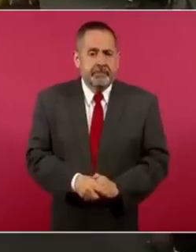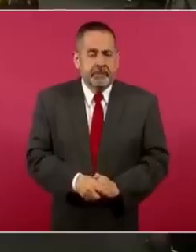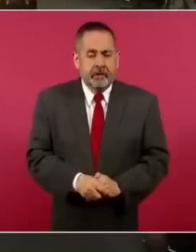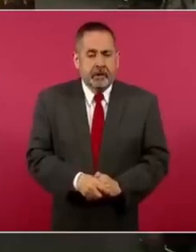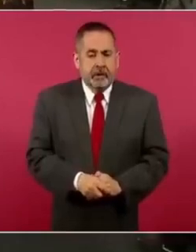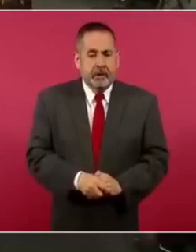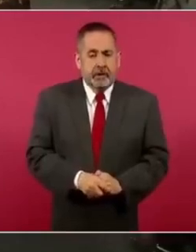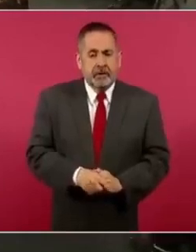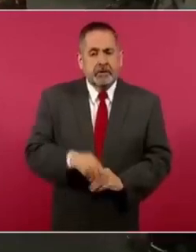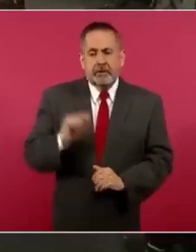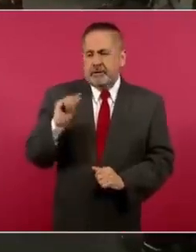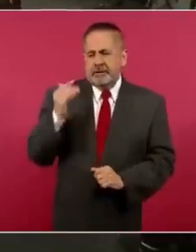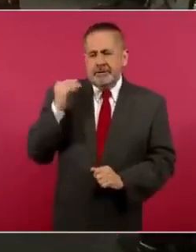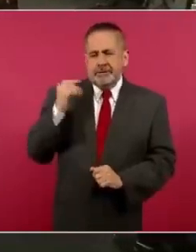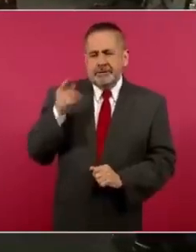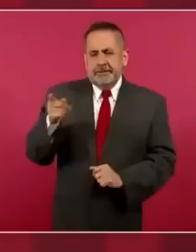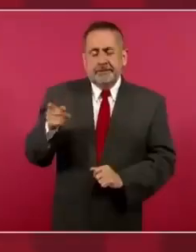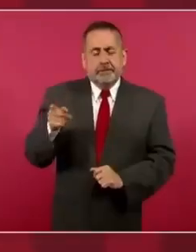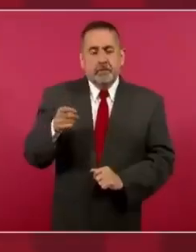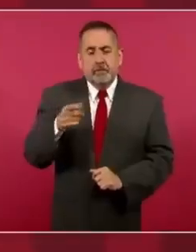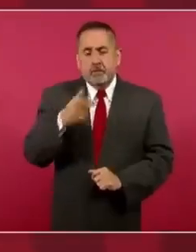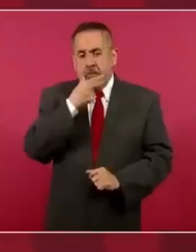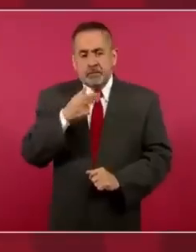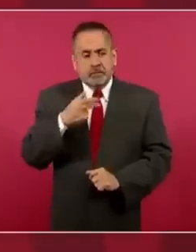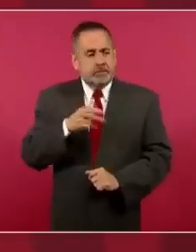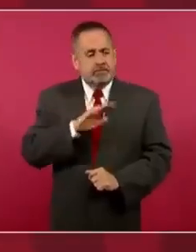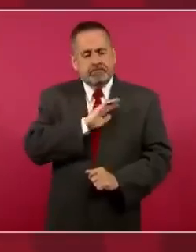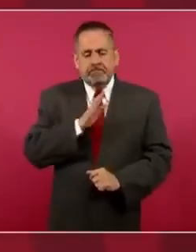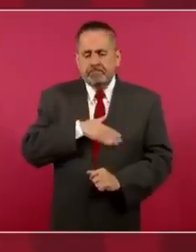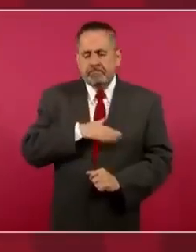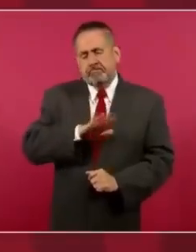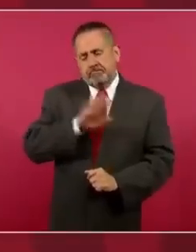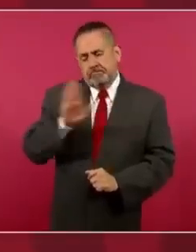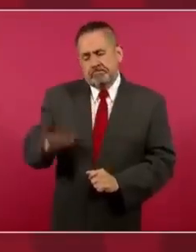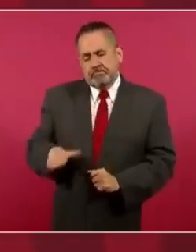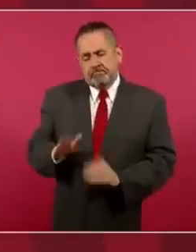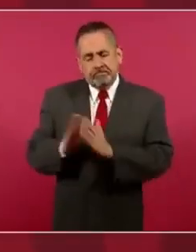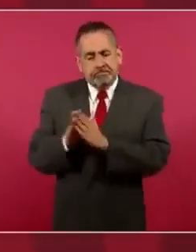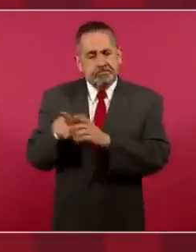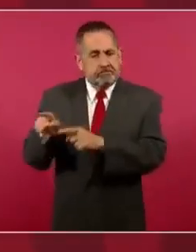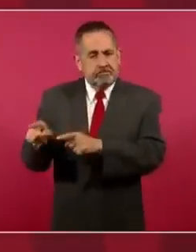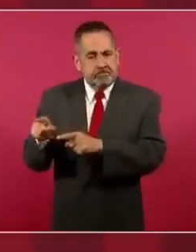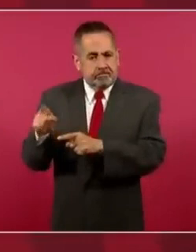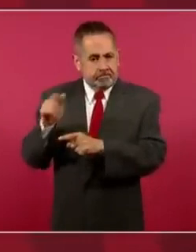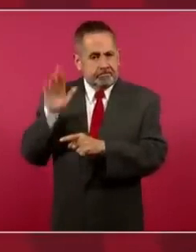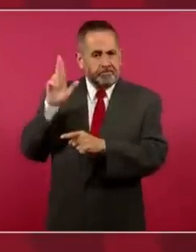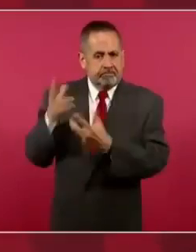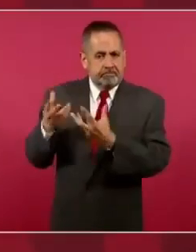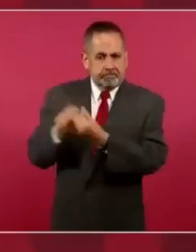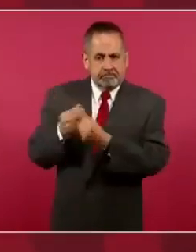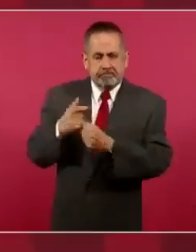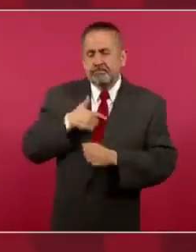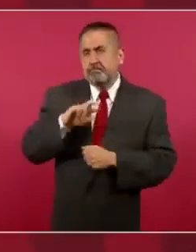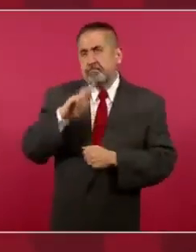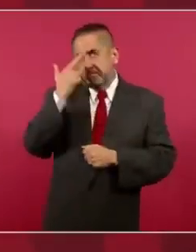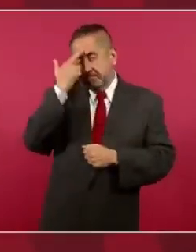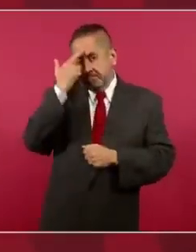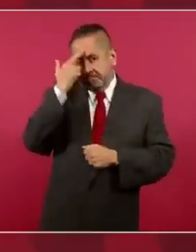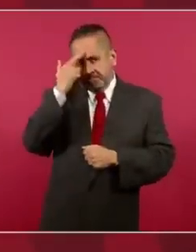Acaba de fallecer un maestro español, Seara Vázquez, que lo recuerdo